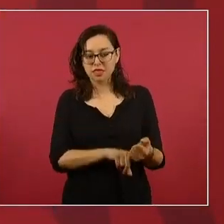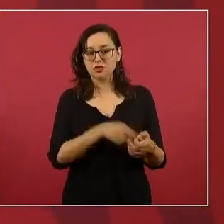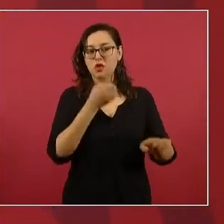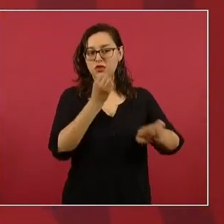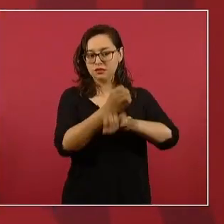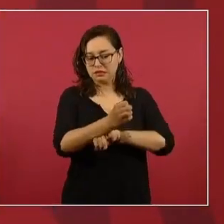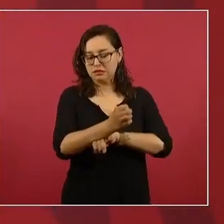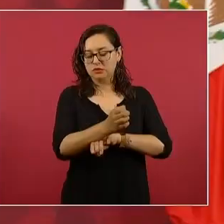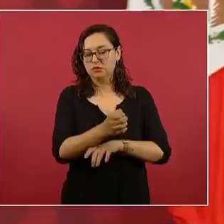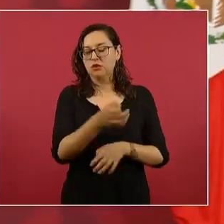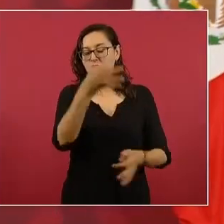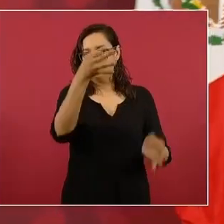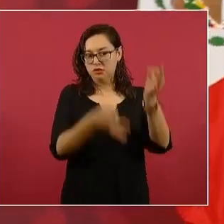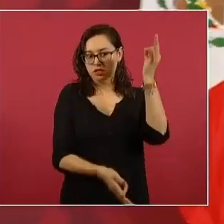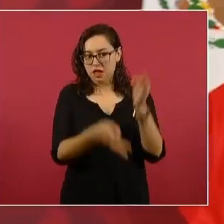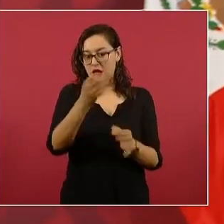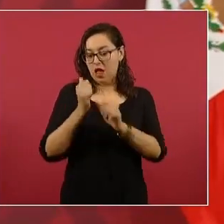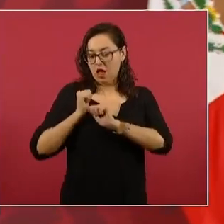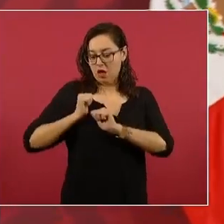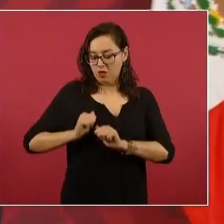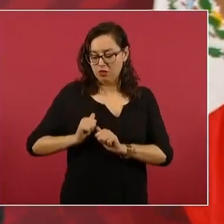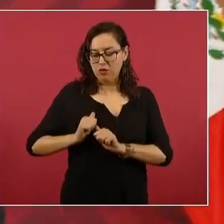Estatal